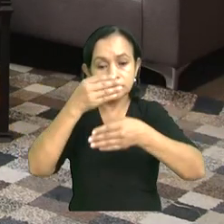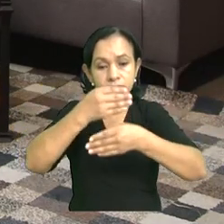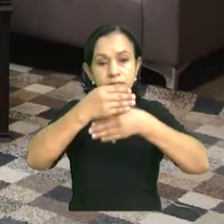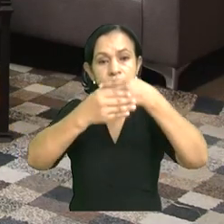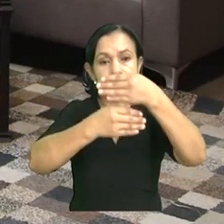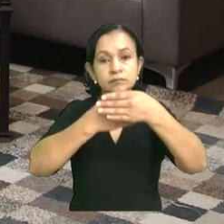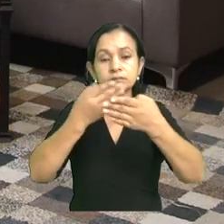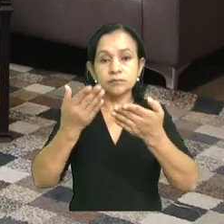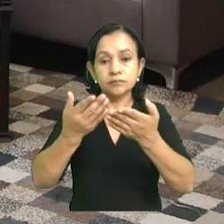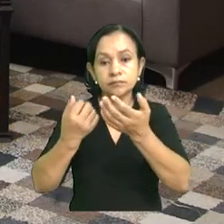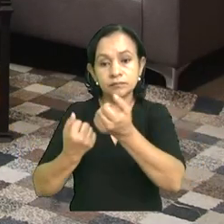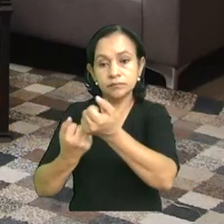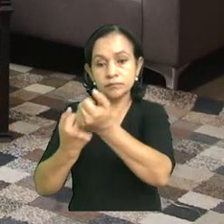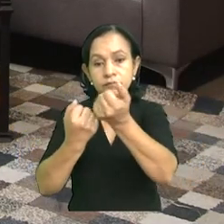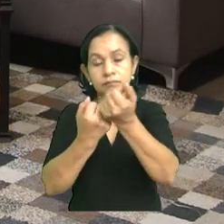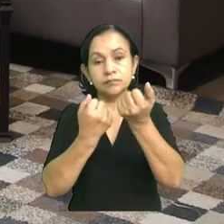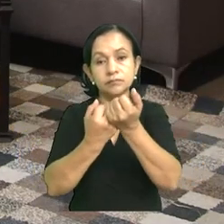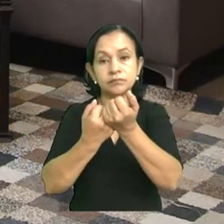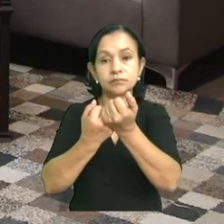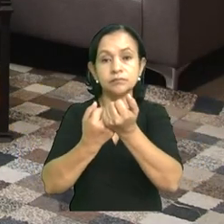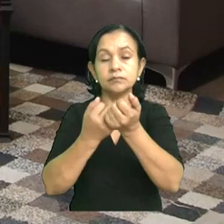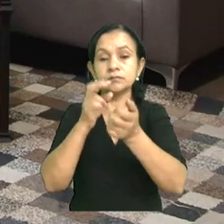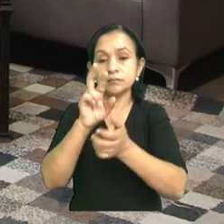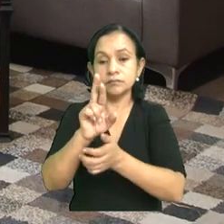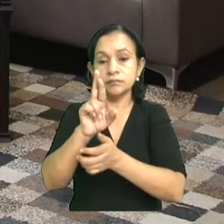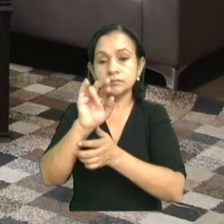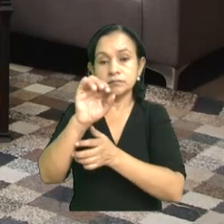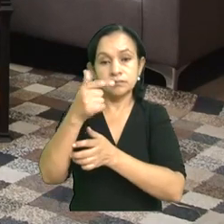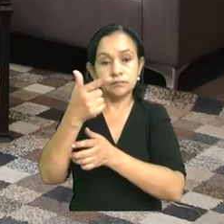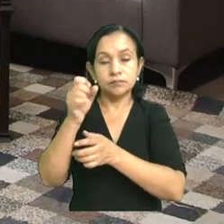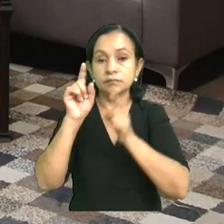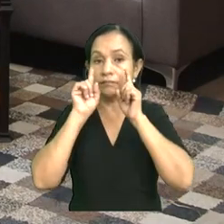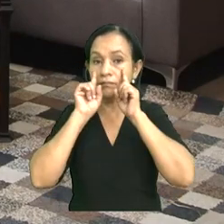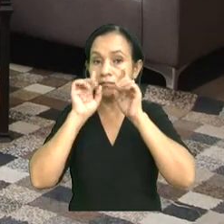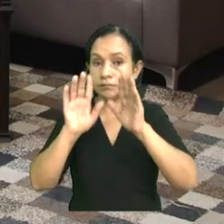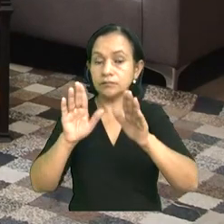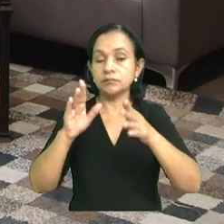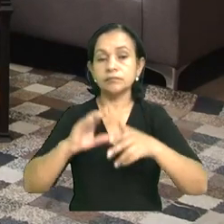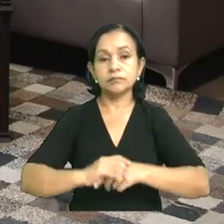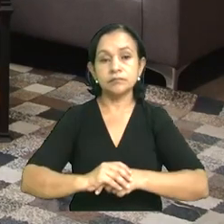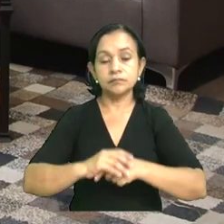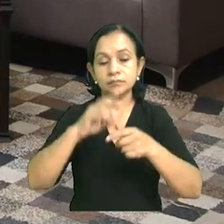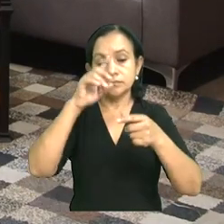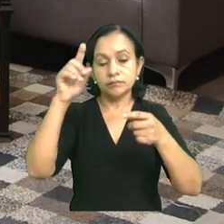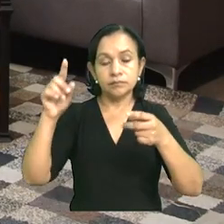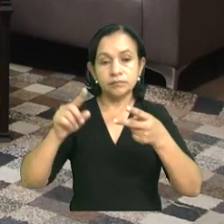con obras complementarias para la mitigación de riesgos. Tiene que ver